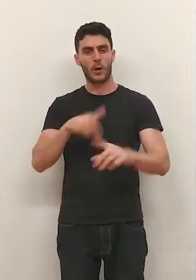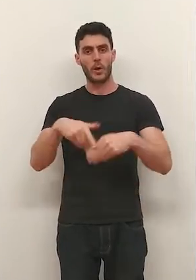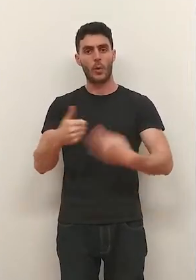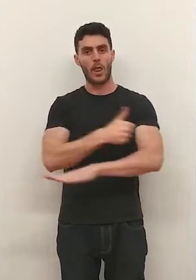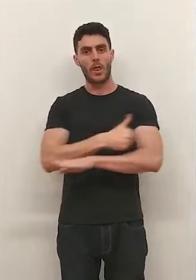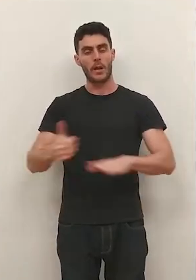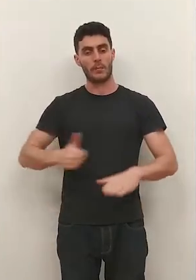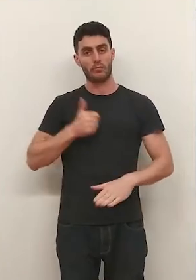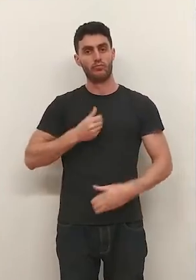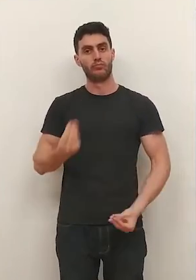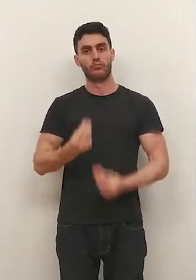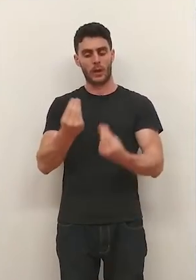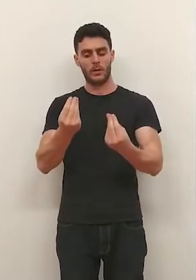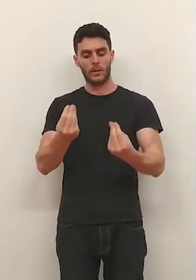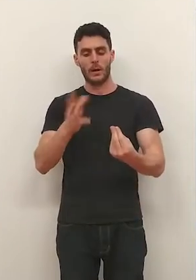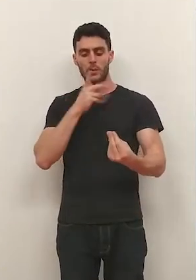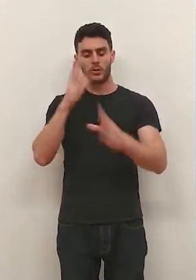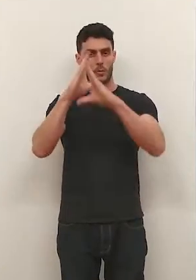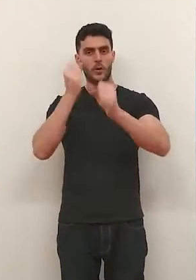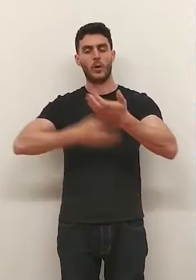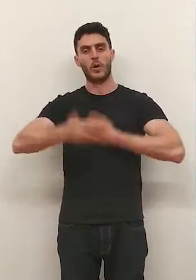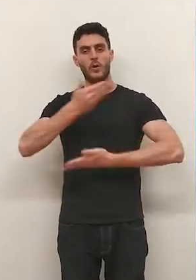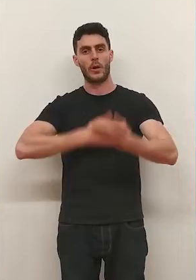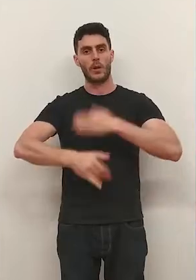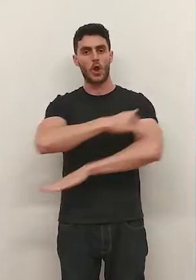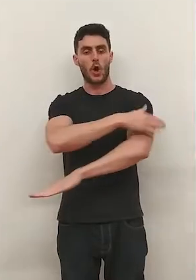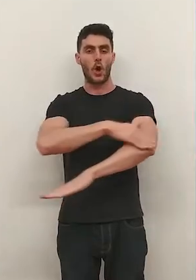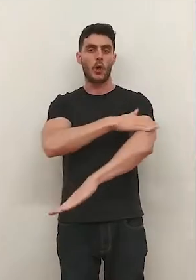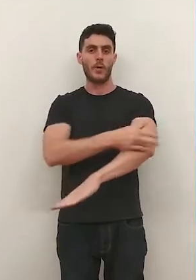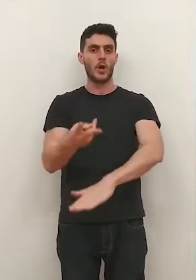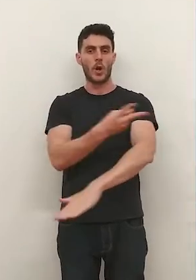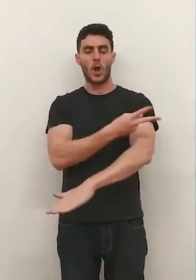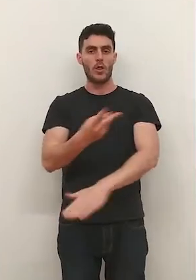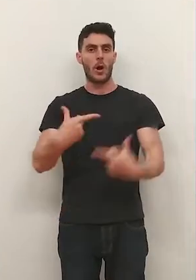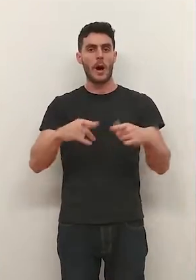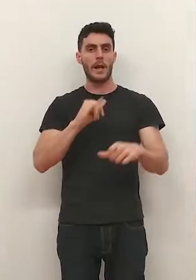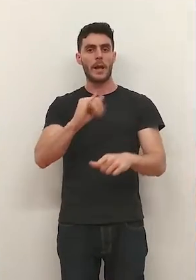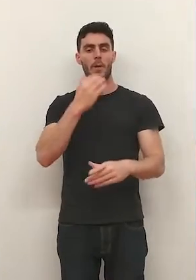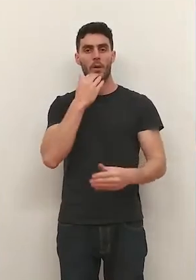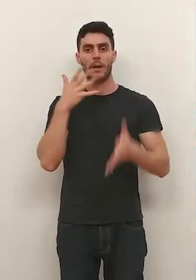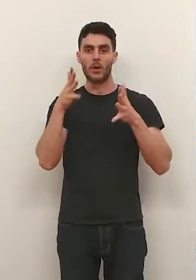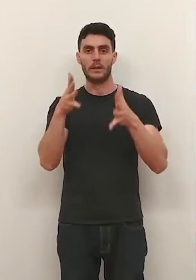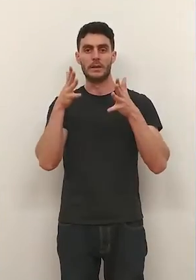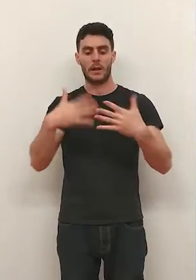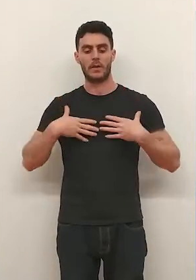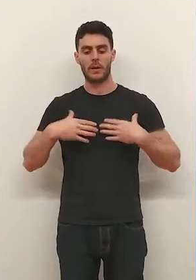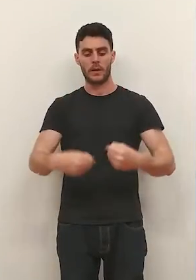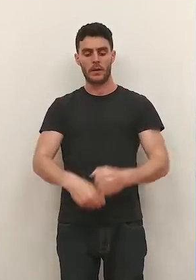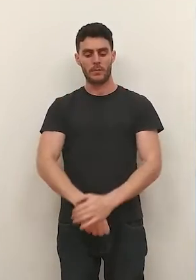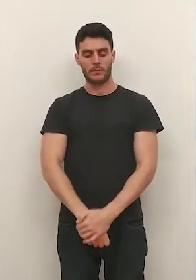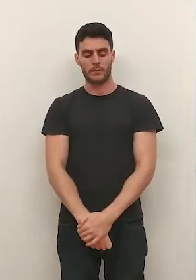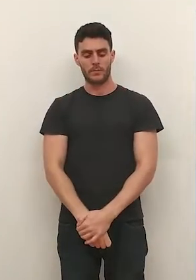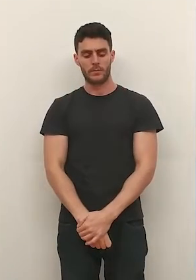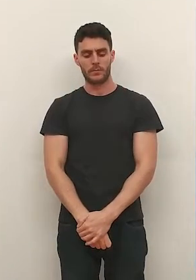a la ciudadanía. Para ello han actualizado el protocolo de colaboración que ambos gobiernos mantienen en áreas como la asistencia sanitaria.